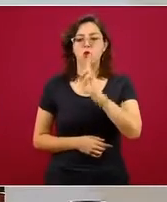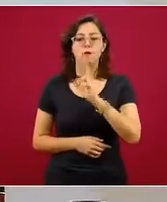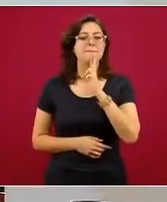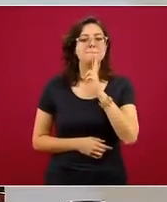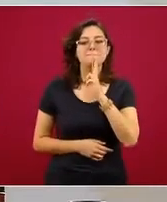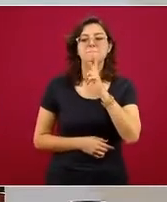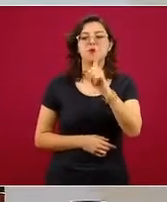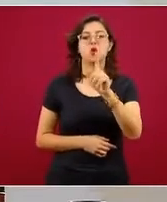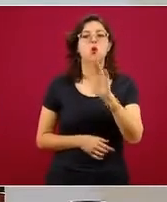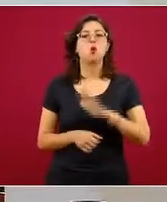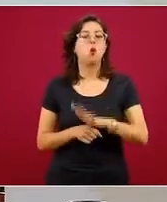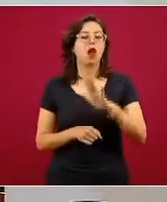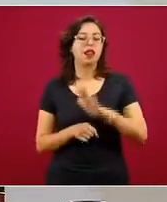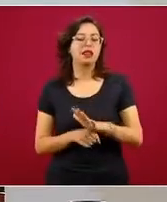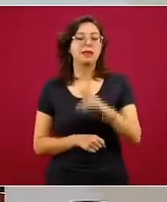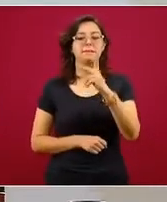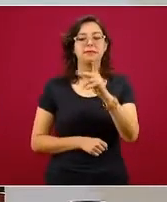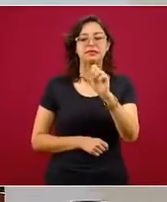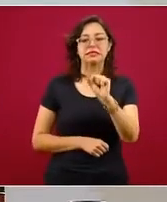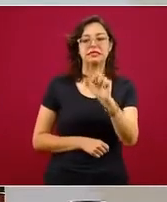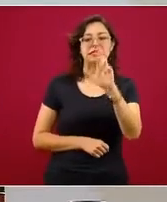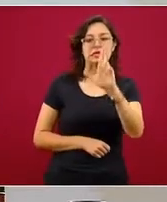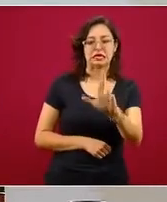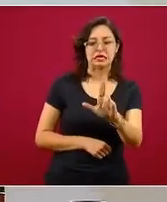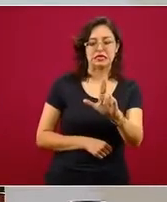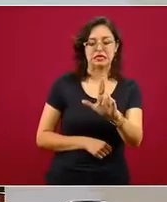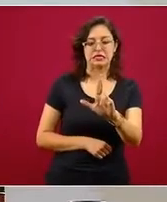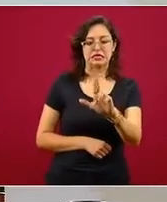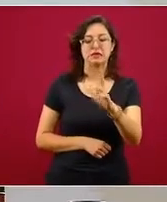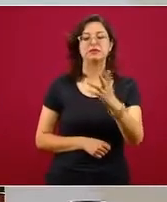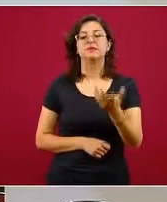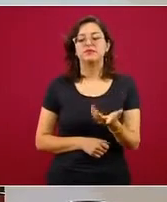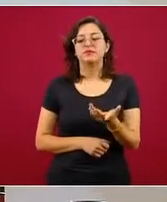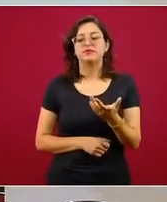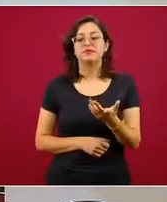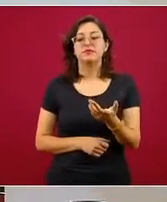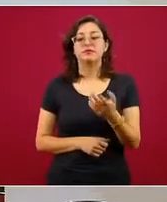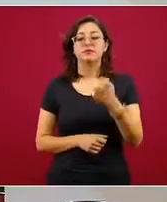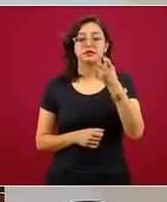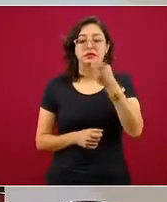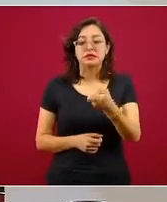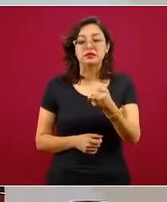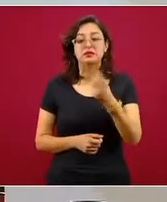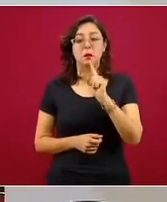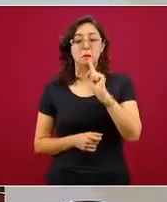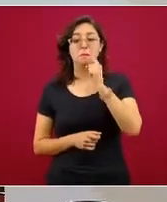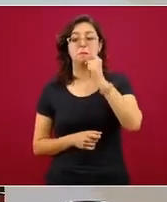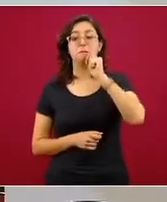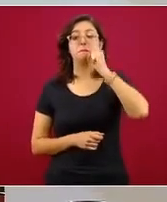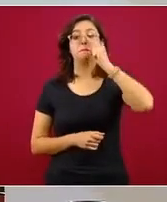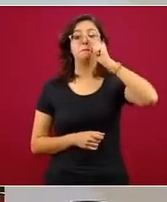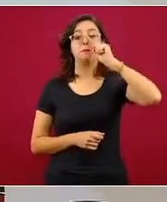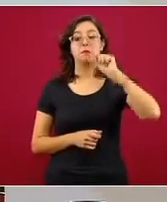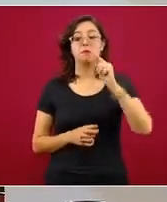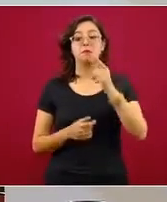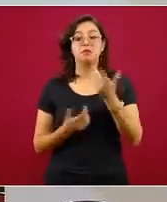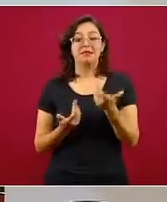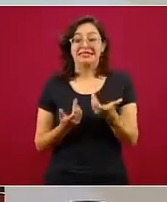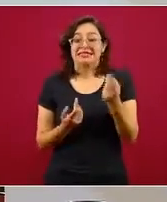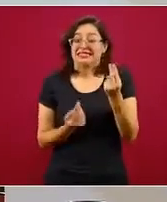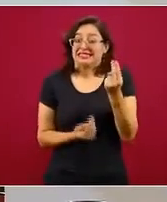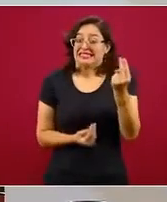es la prueba de PCR, de reacción en cadena de la polimerasa. Y el espécimen relevante, es decir, el material